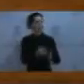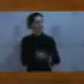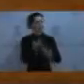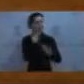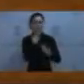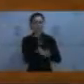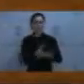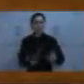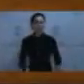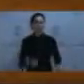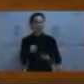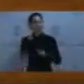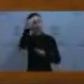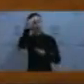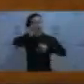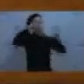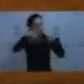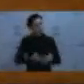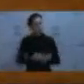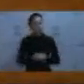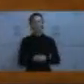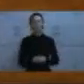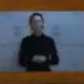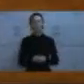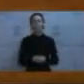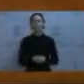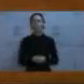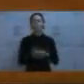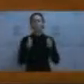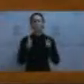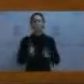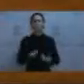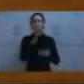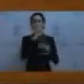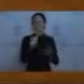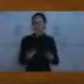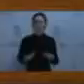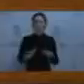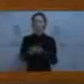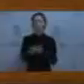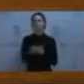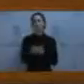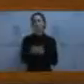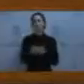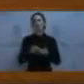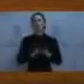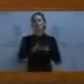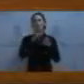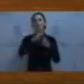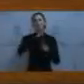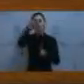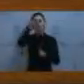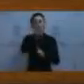sinceramente, creo firmemente que el presente y el futuro de nuestras parroquias,